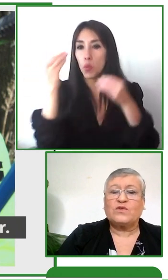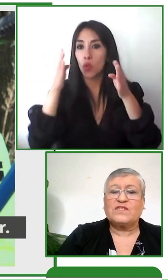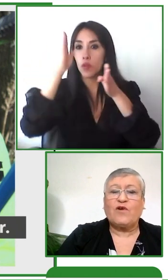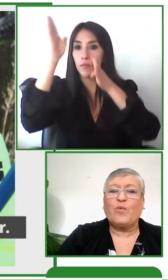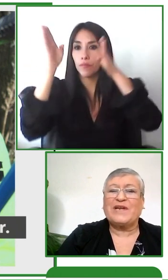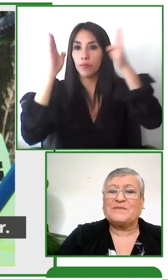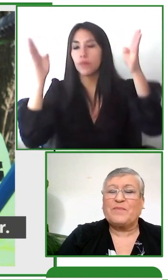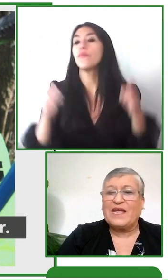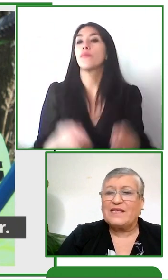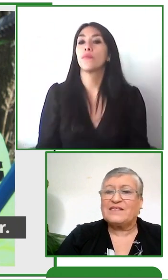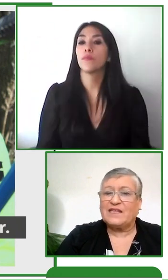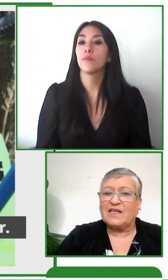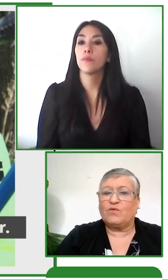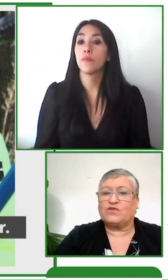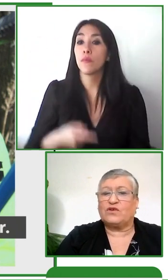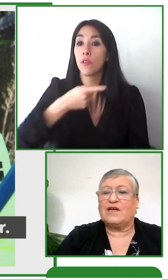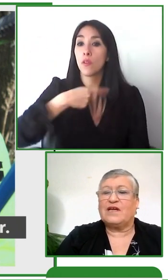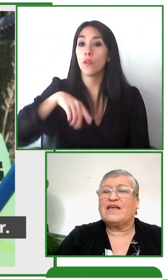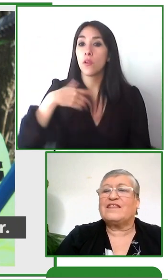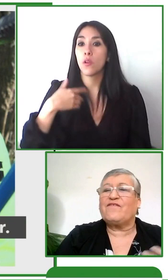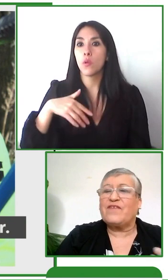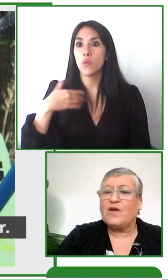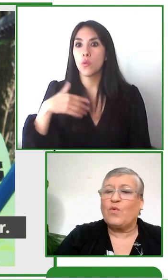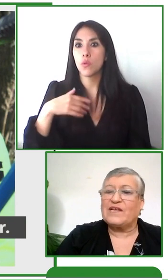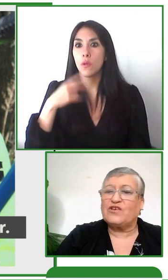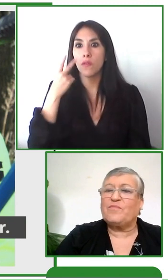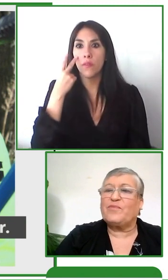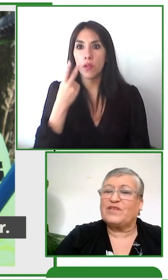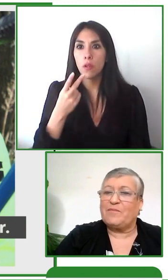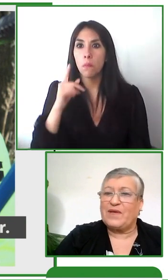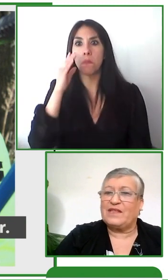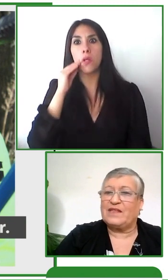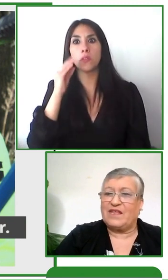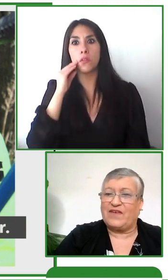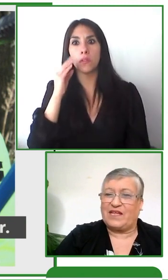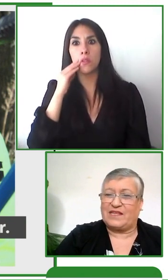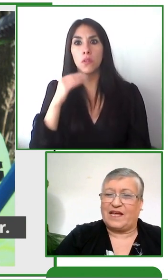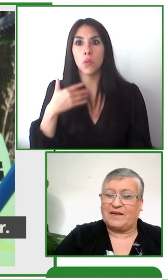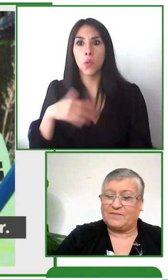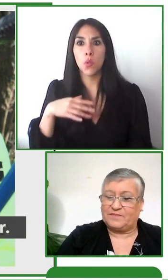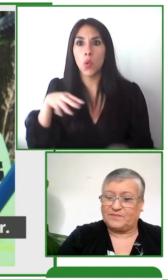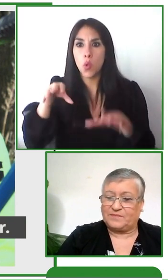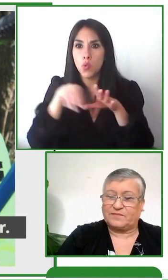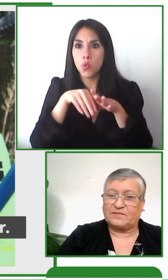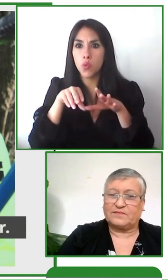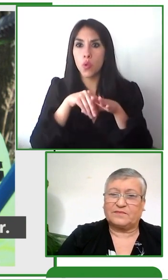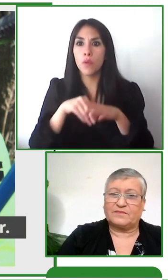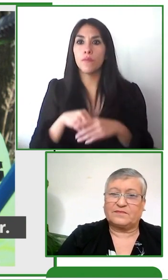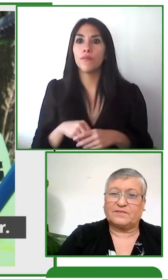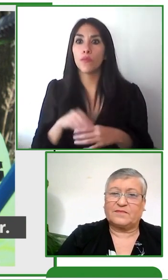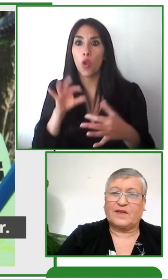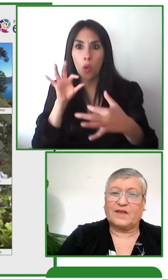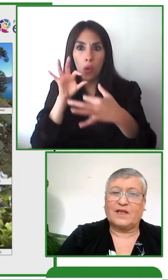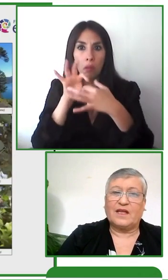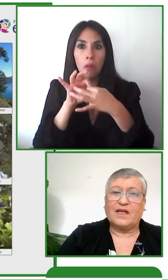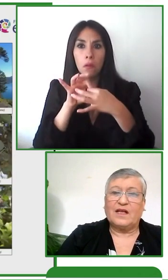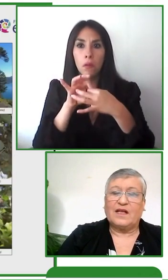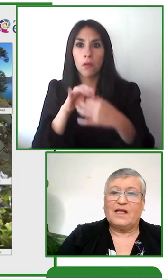recorridos inclusivos como una experiencia de inclusión, de vinculación, pero también de bienestar.